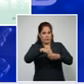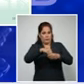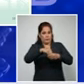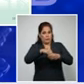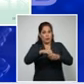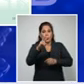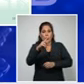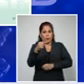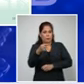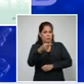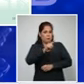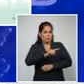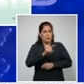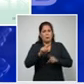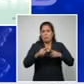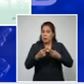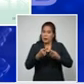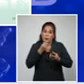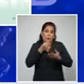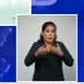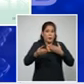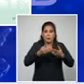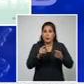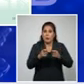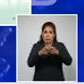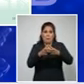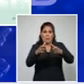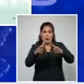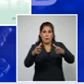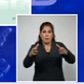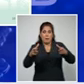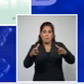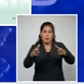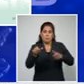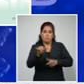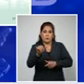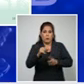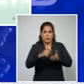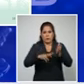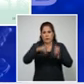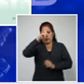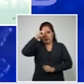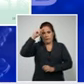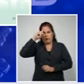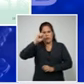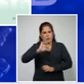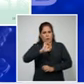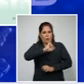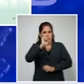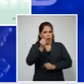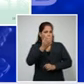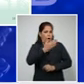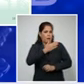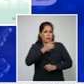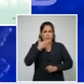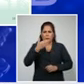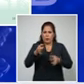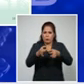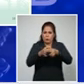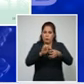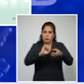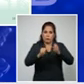que la jornada anterior, pero de todas formas una cifra alta para lo que este territorio había logrado en el control, y